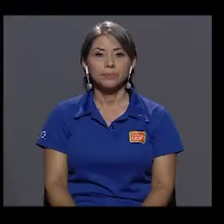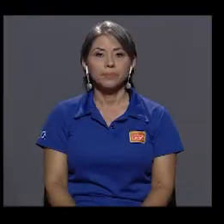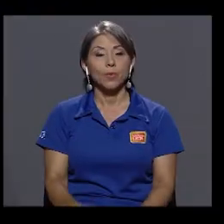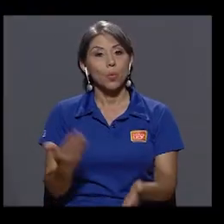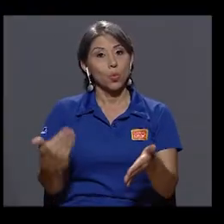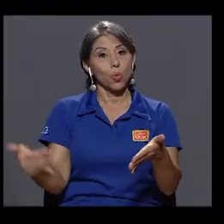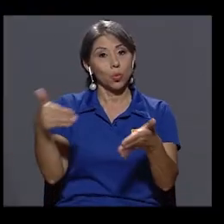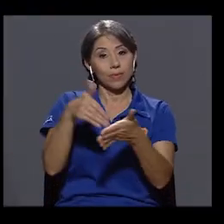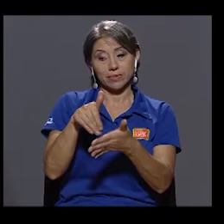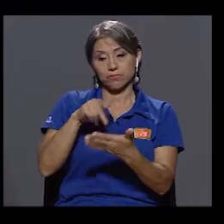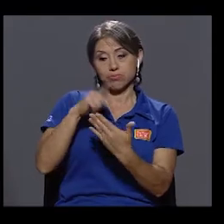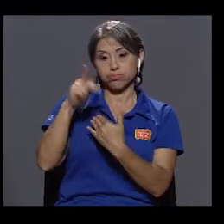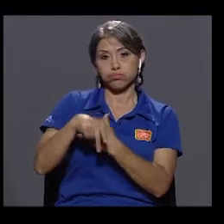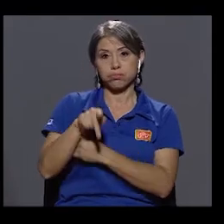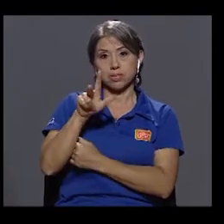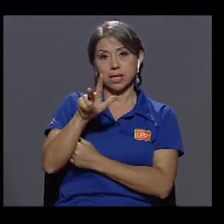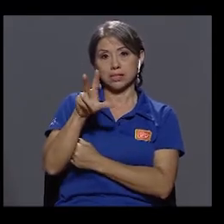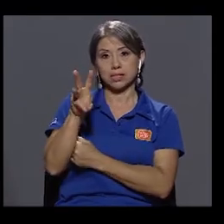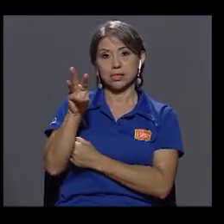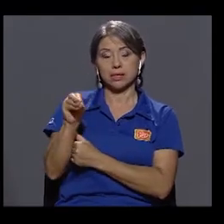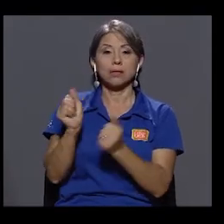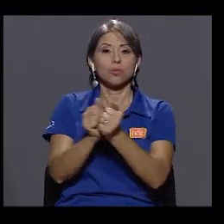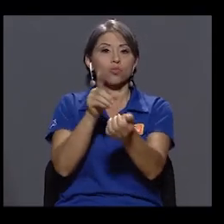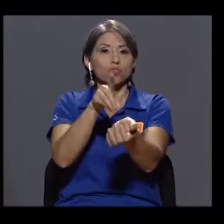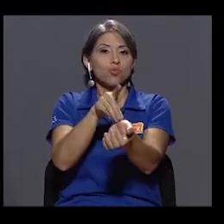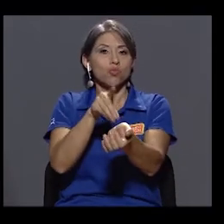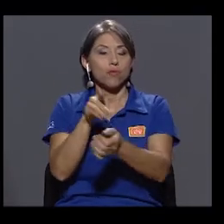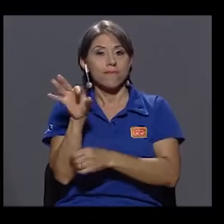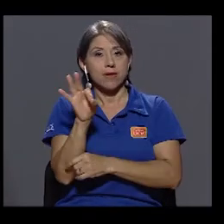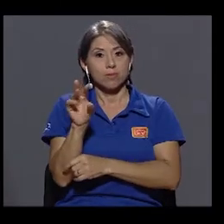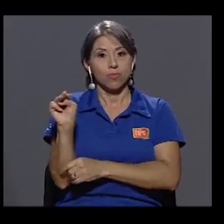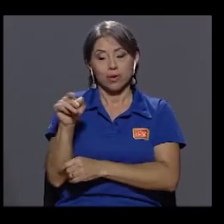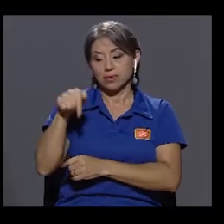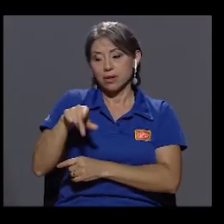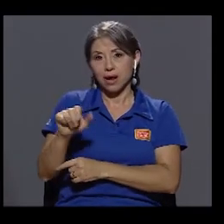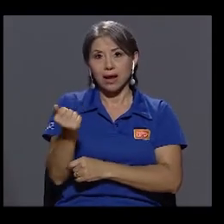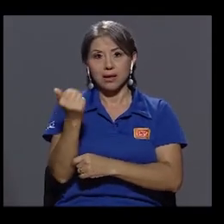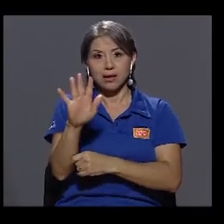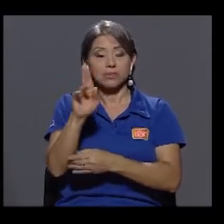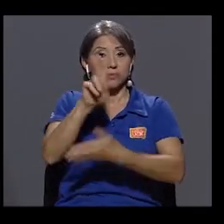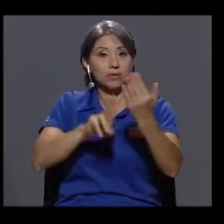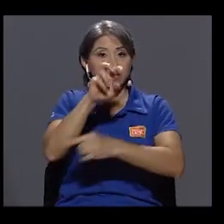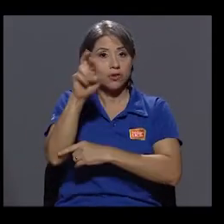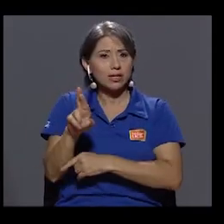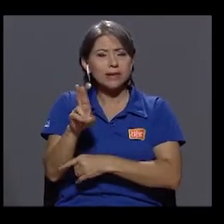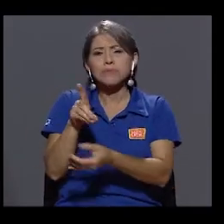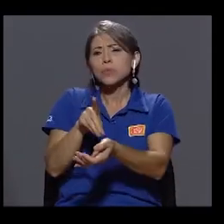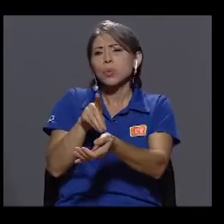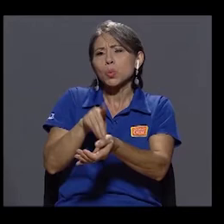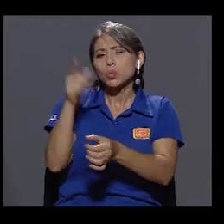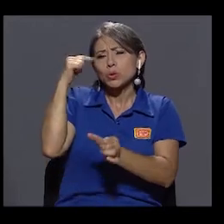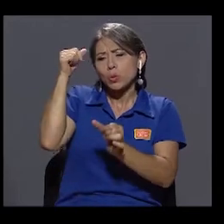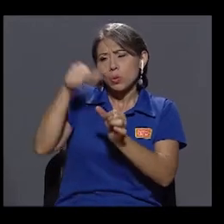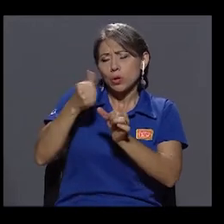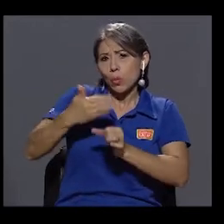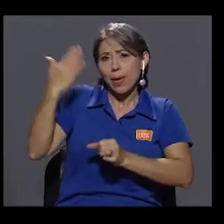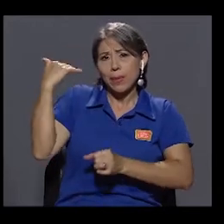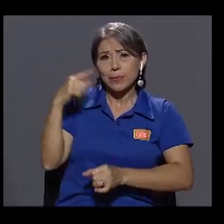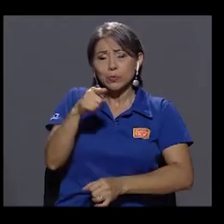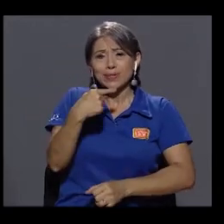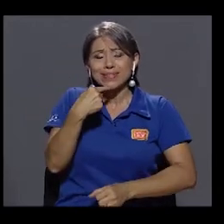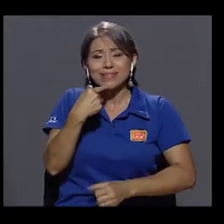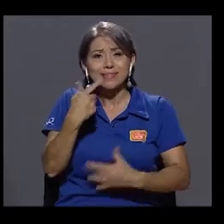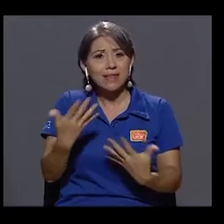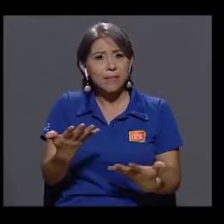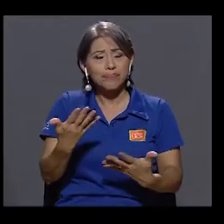regresamos estamos en 360 con el doctor fernando morales acá en el canal quien es universidad de costa rica doctor recuerdo en algún momento hubo un comentario que usted decía